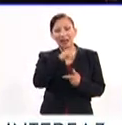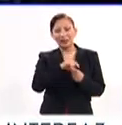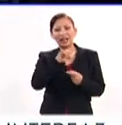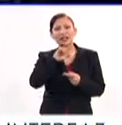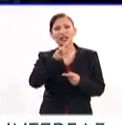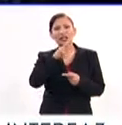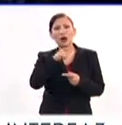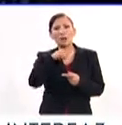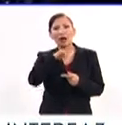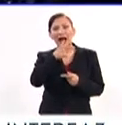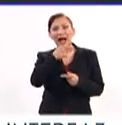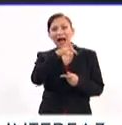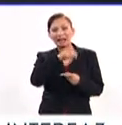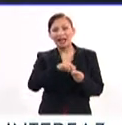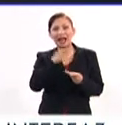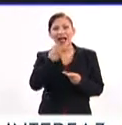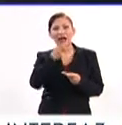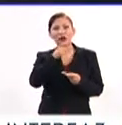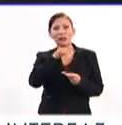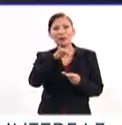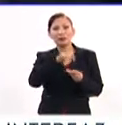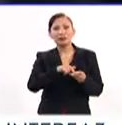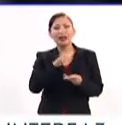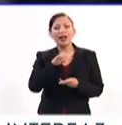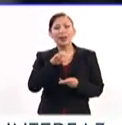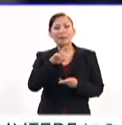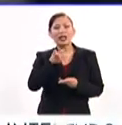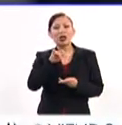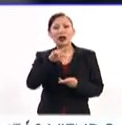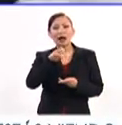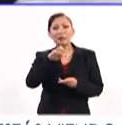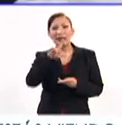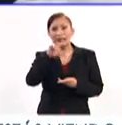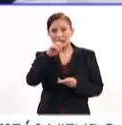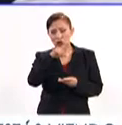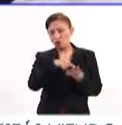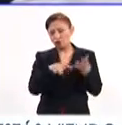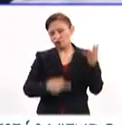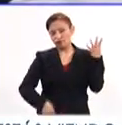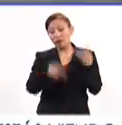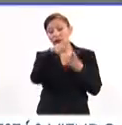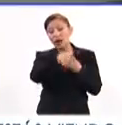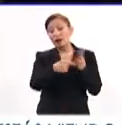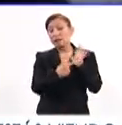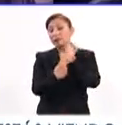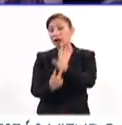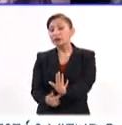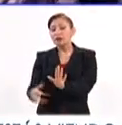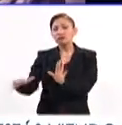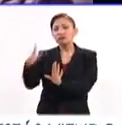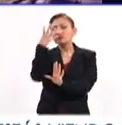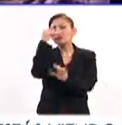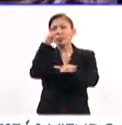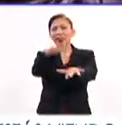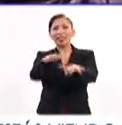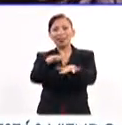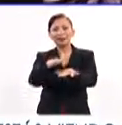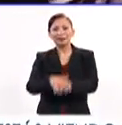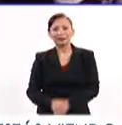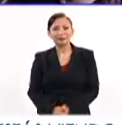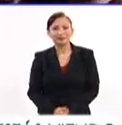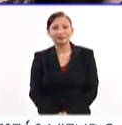Sergio Magaña, Héctor Mendoza, Emilio Carballido y Carlos Prieto representaron el esplendor de un